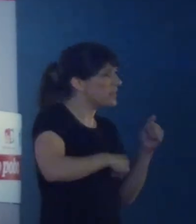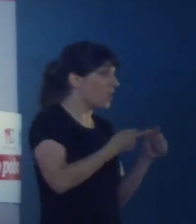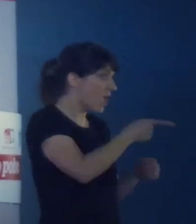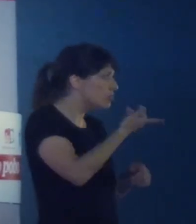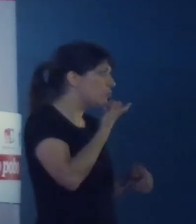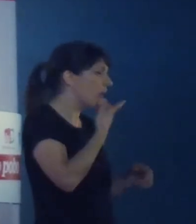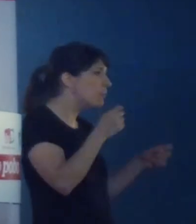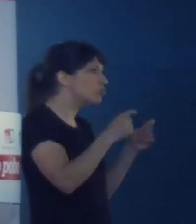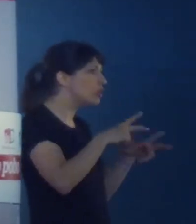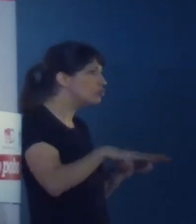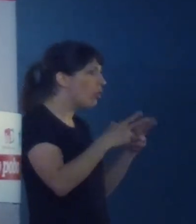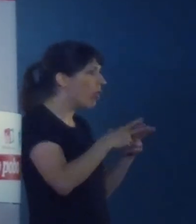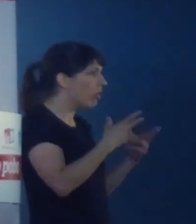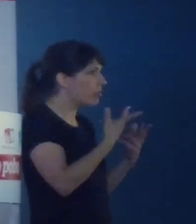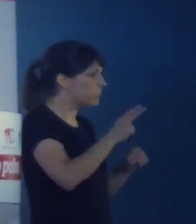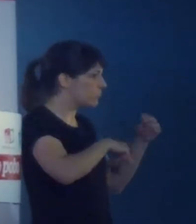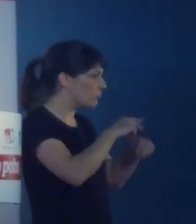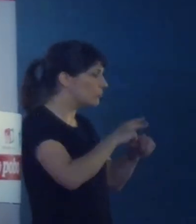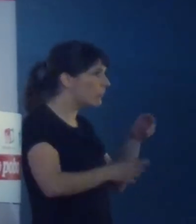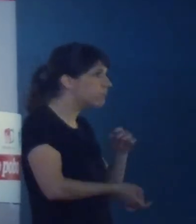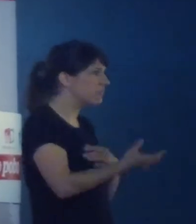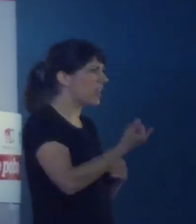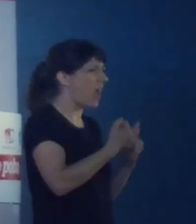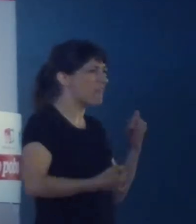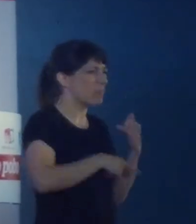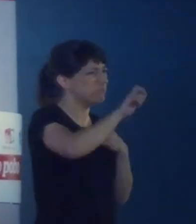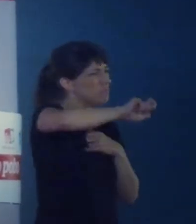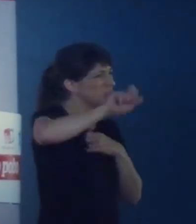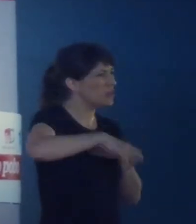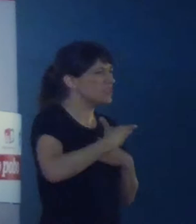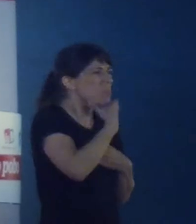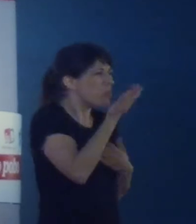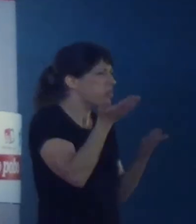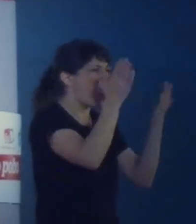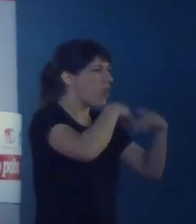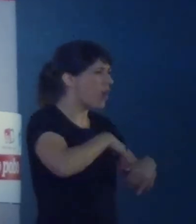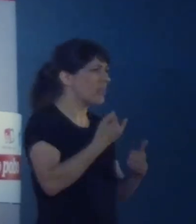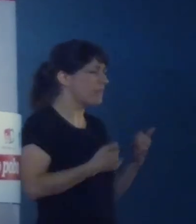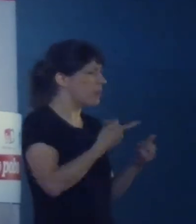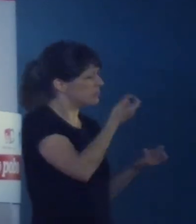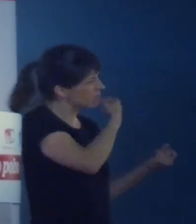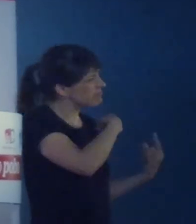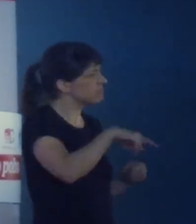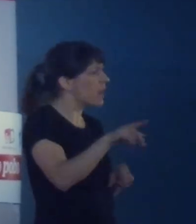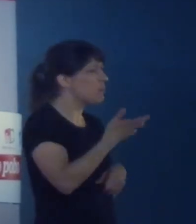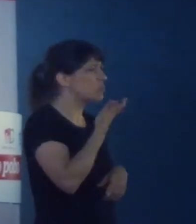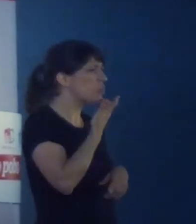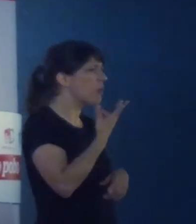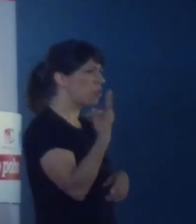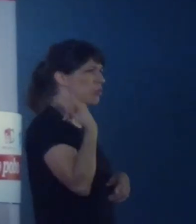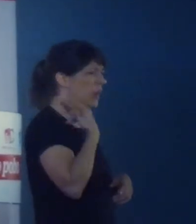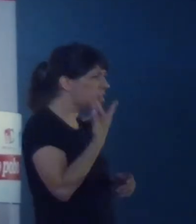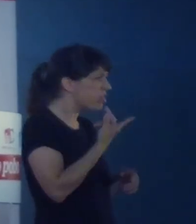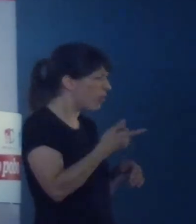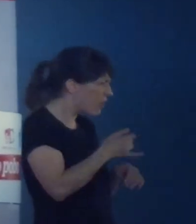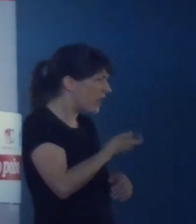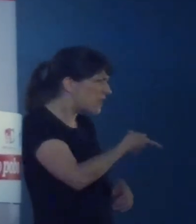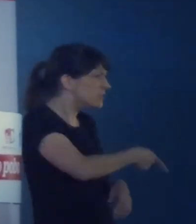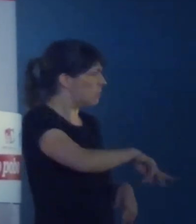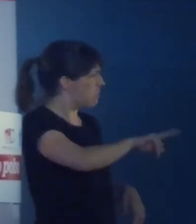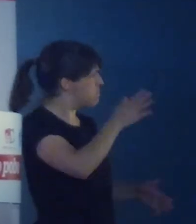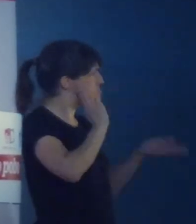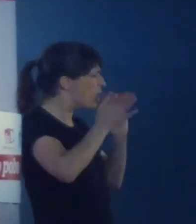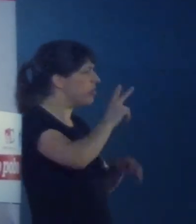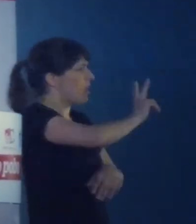que se quede o estado destes sinvergonzas cos cartos e lle dean unha misión de miseria onde rebaixen as pensións de xubilación. Eso é violencia,